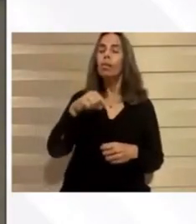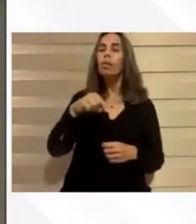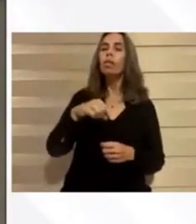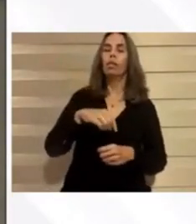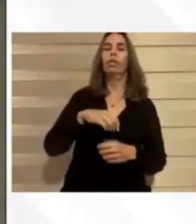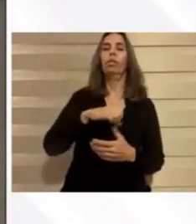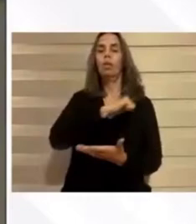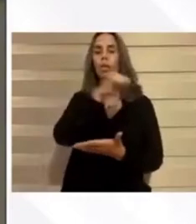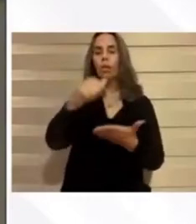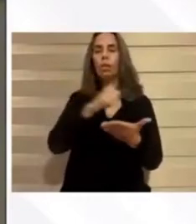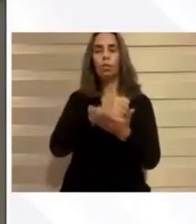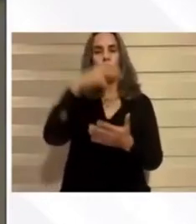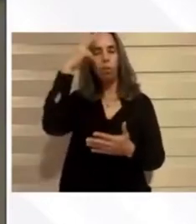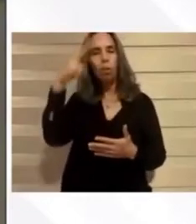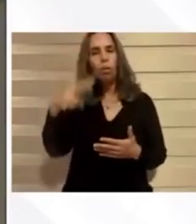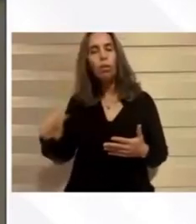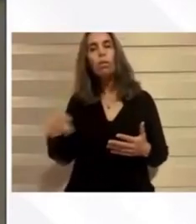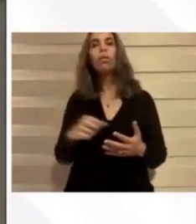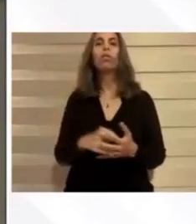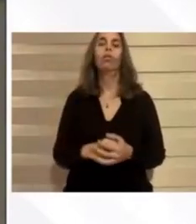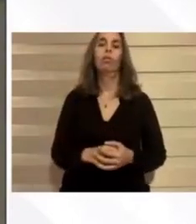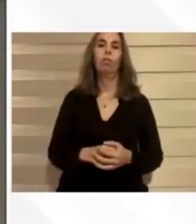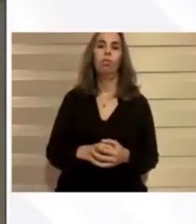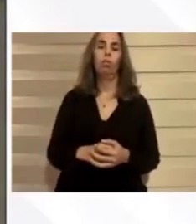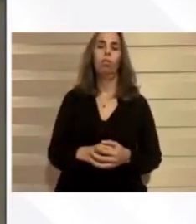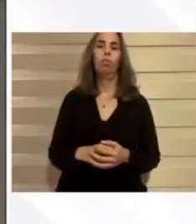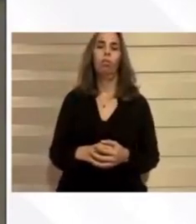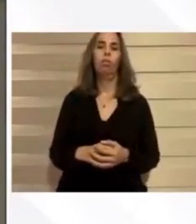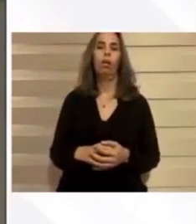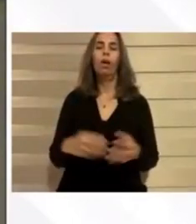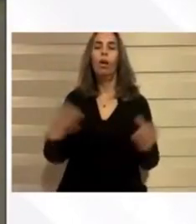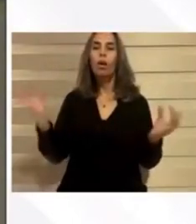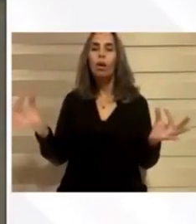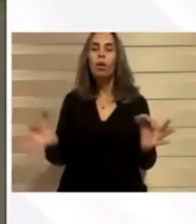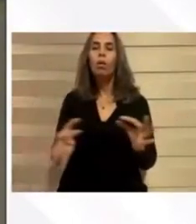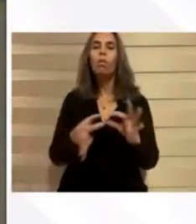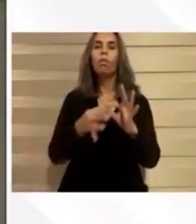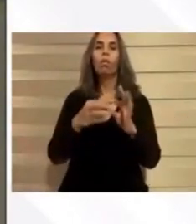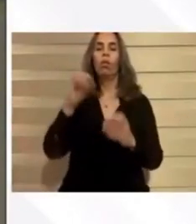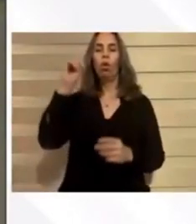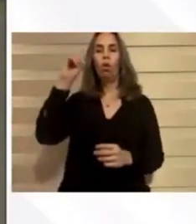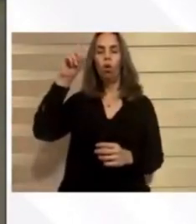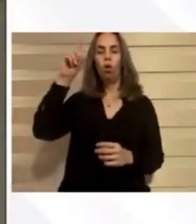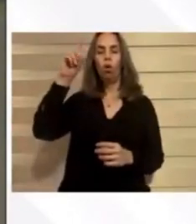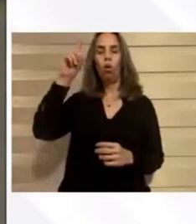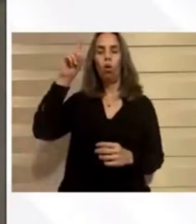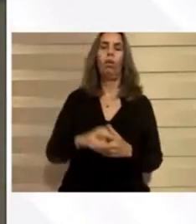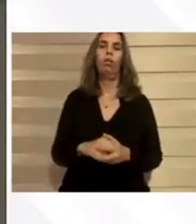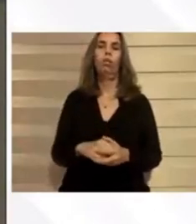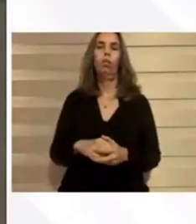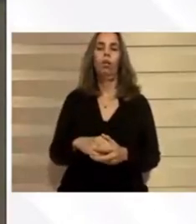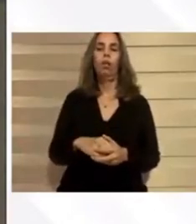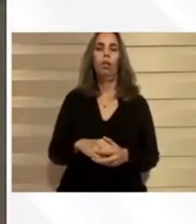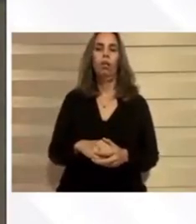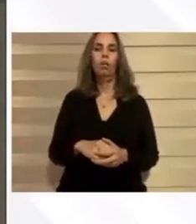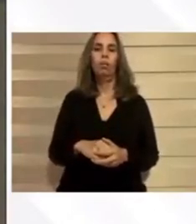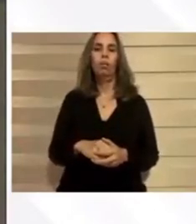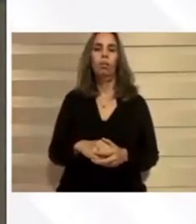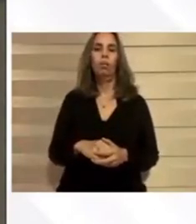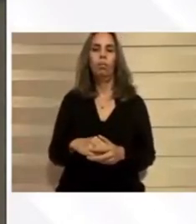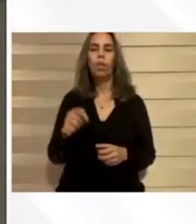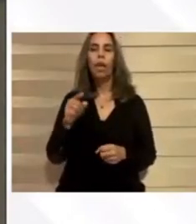Organización para la Cooperación y el Desarrollo Económicos, OCDE, en el marco de la iniciativa Niñas